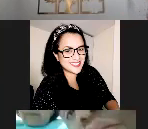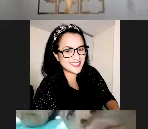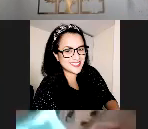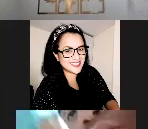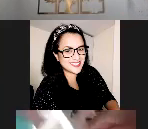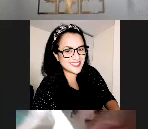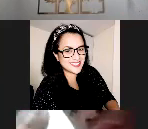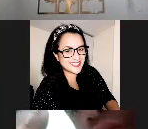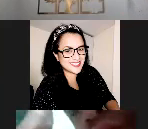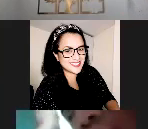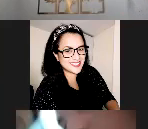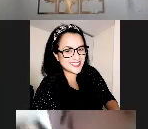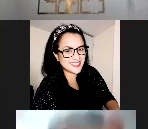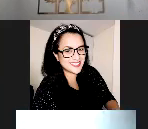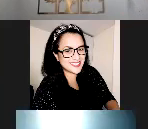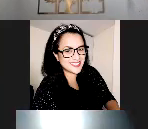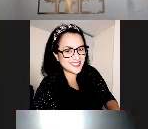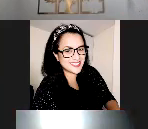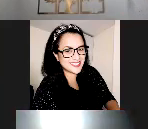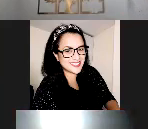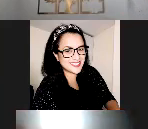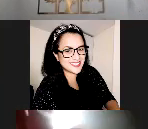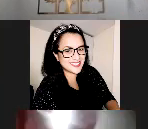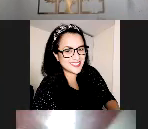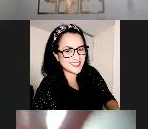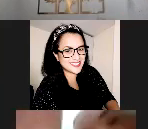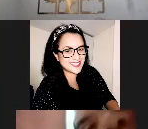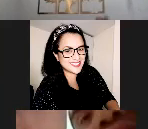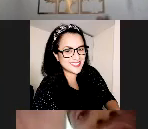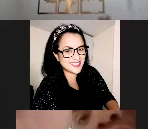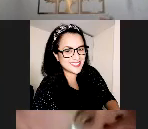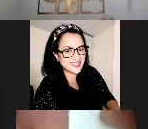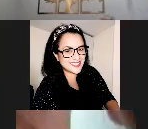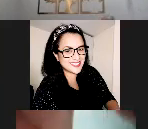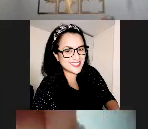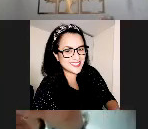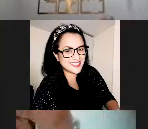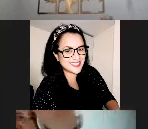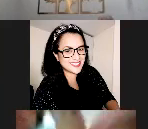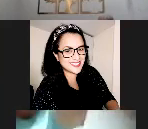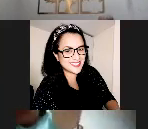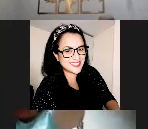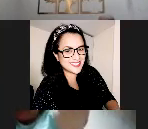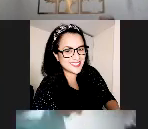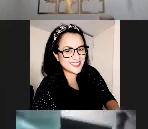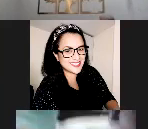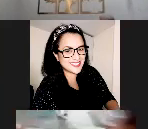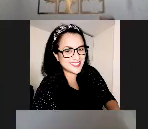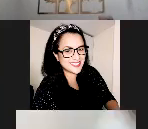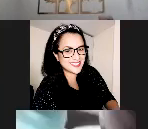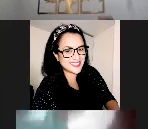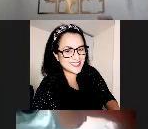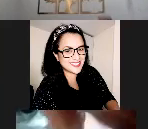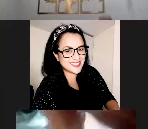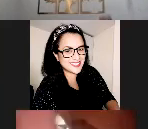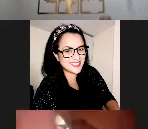las manos en el abdomen, lo puede ejecutar también de otra manera en la que pueda el paciente trabajar pues su